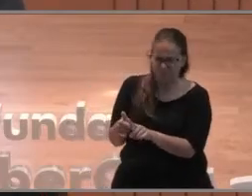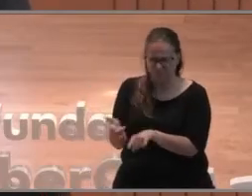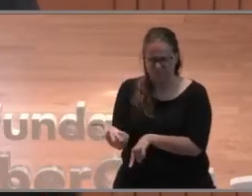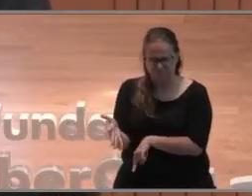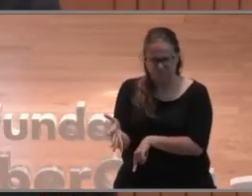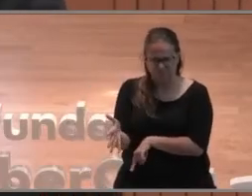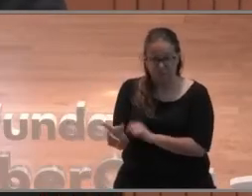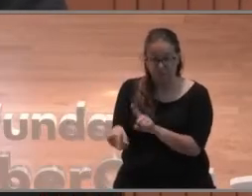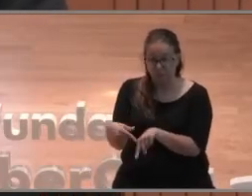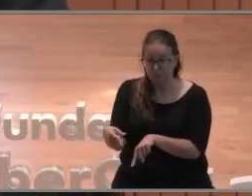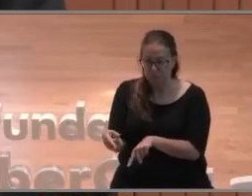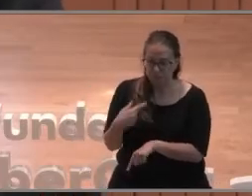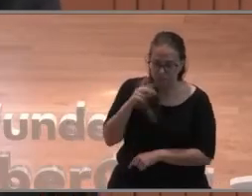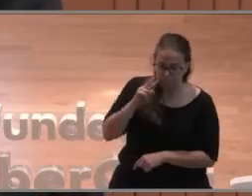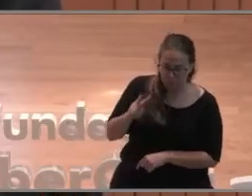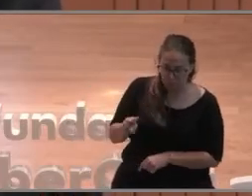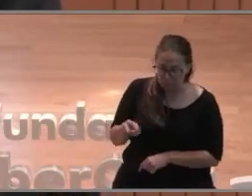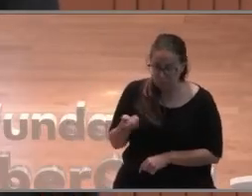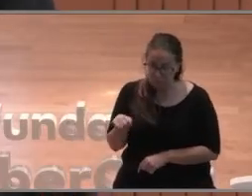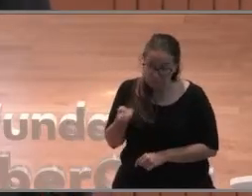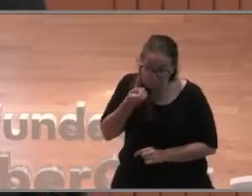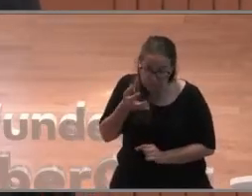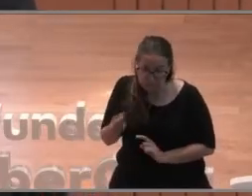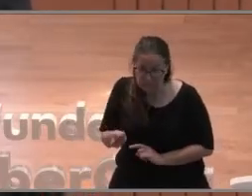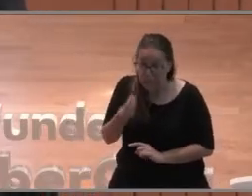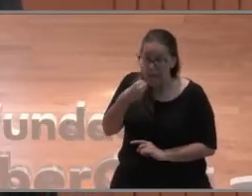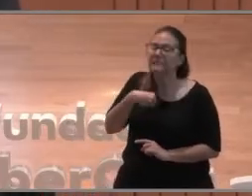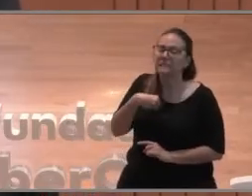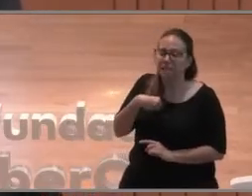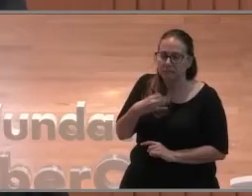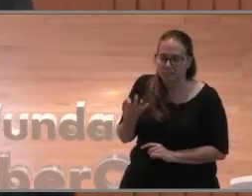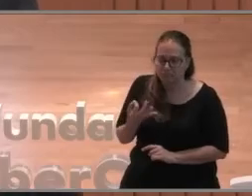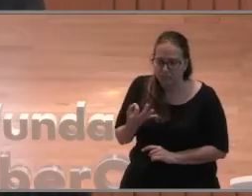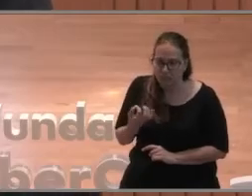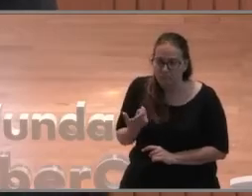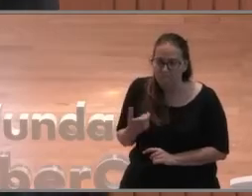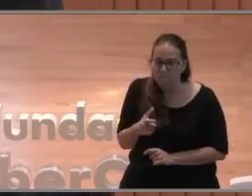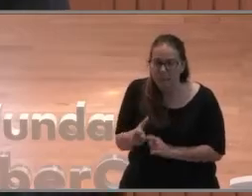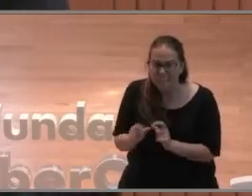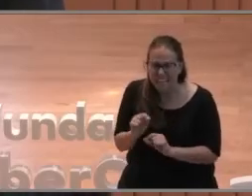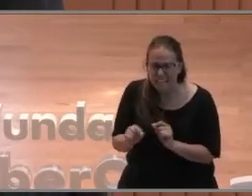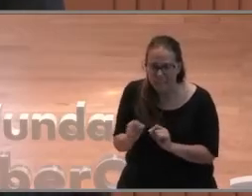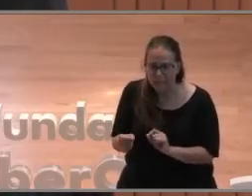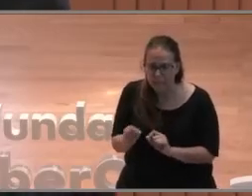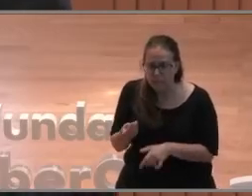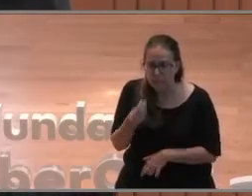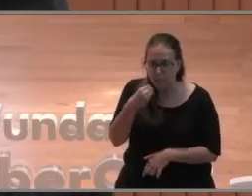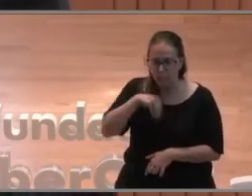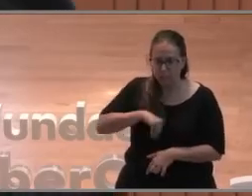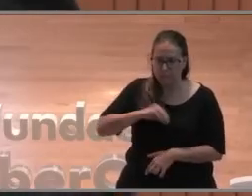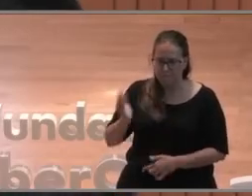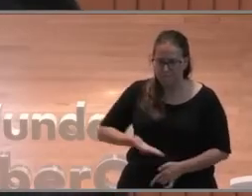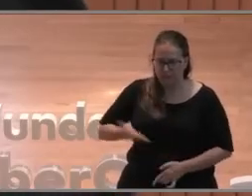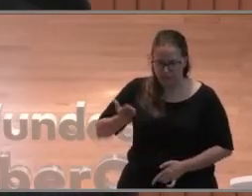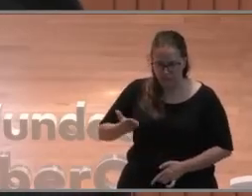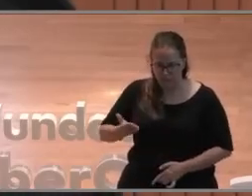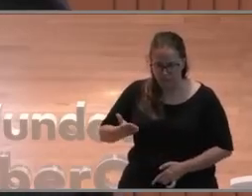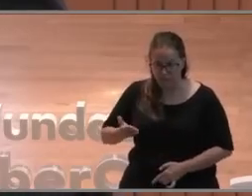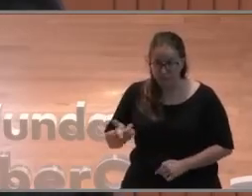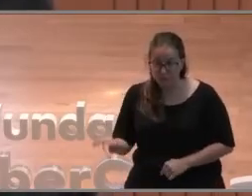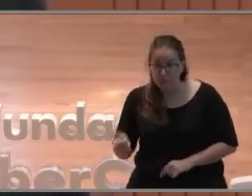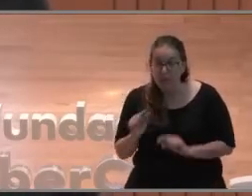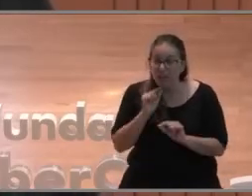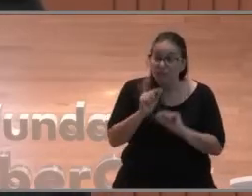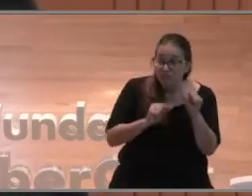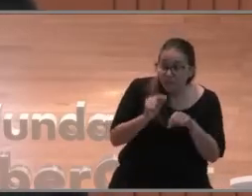que nos provocan una gastroenteritis por bacterias, ¿no? Y además, a las bacterias y a los virus el calor les va bien, es